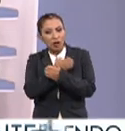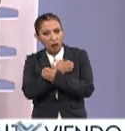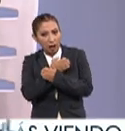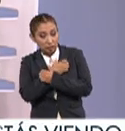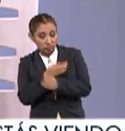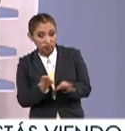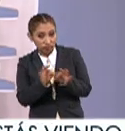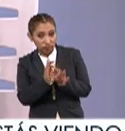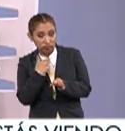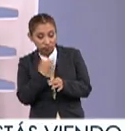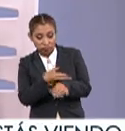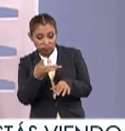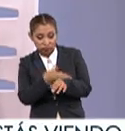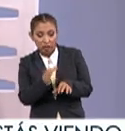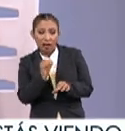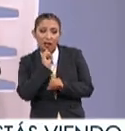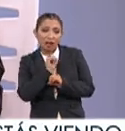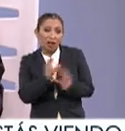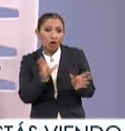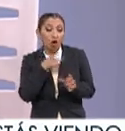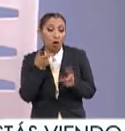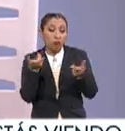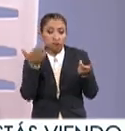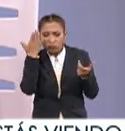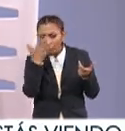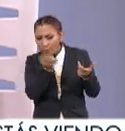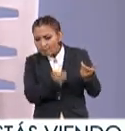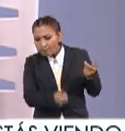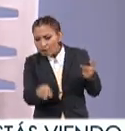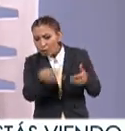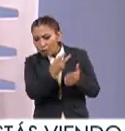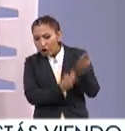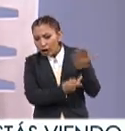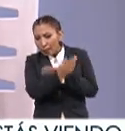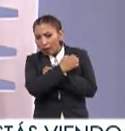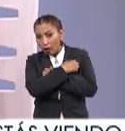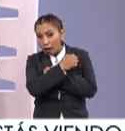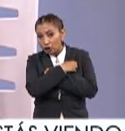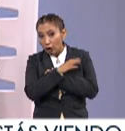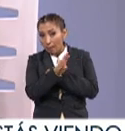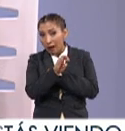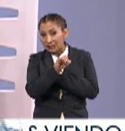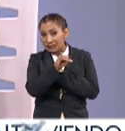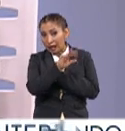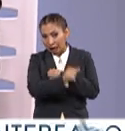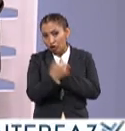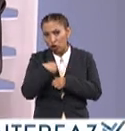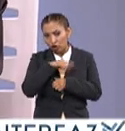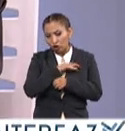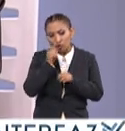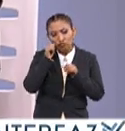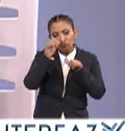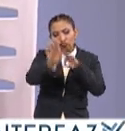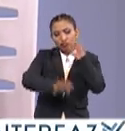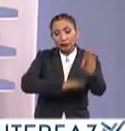educativa, muy importante, y obviamente el dominio de todos los programas de educación básica. Nosotros atendemos chicos de